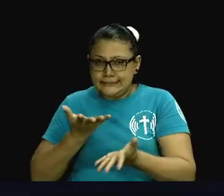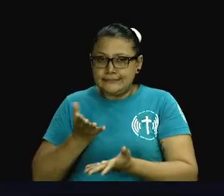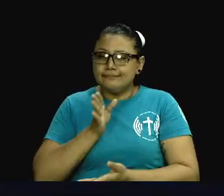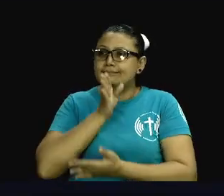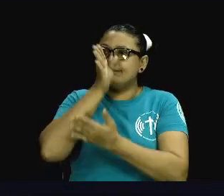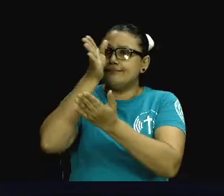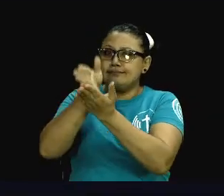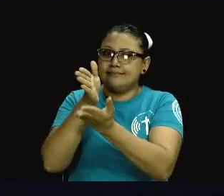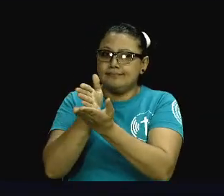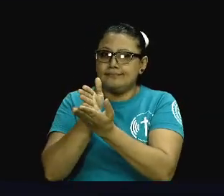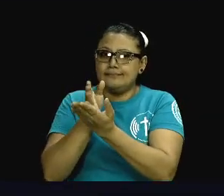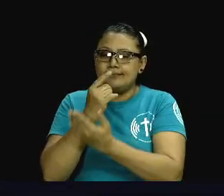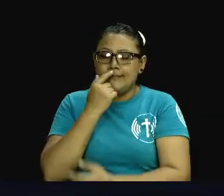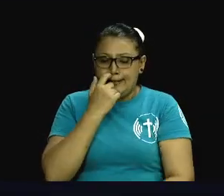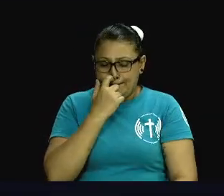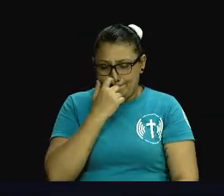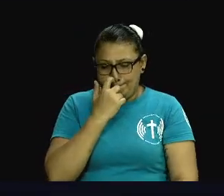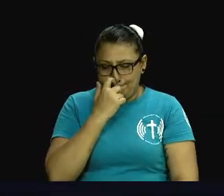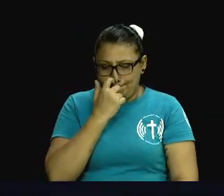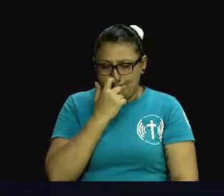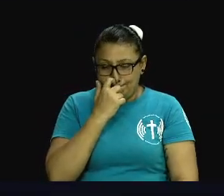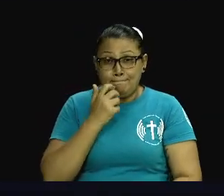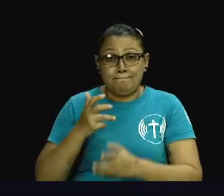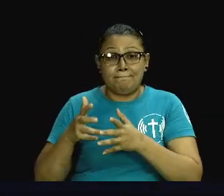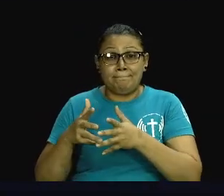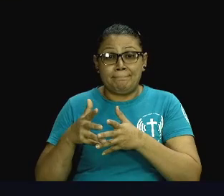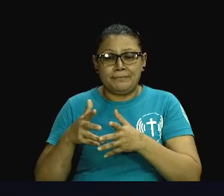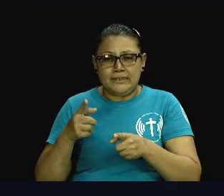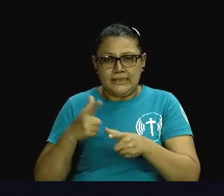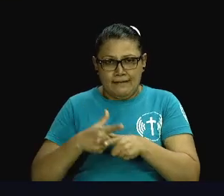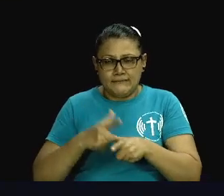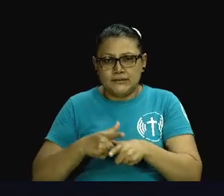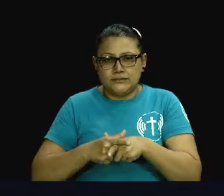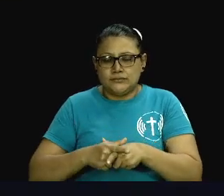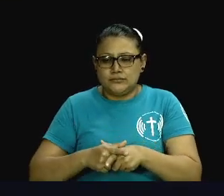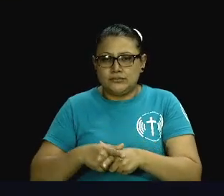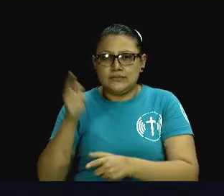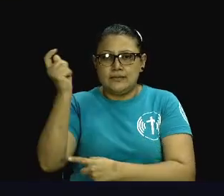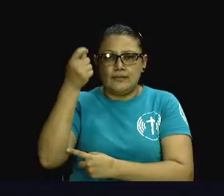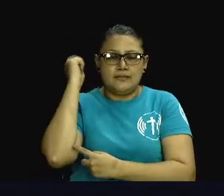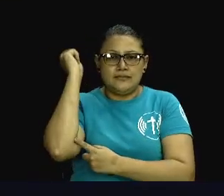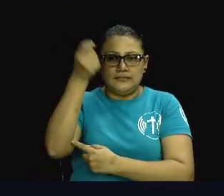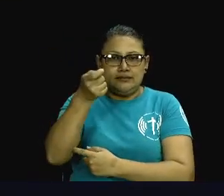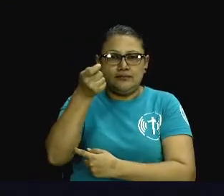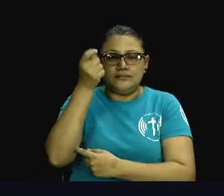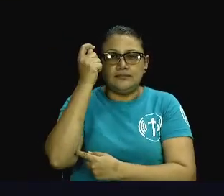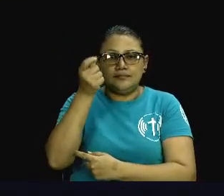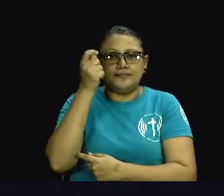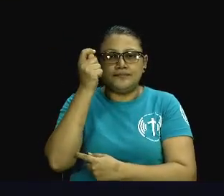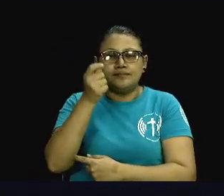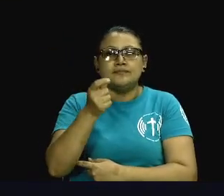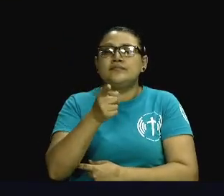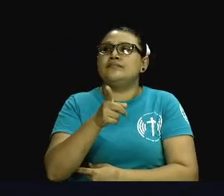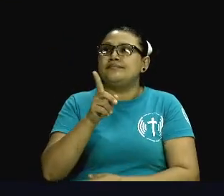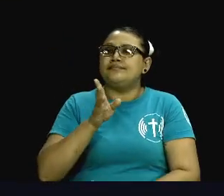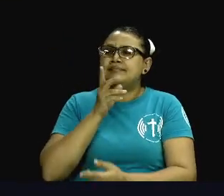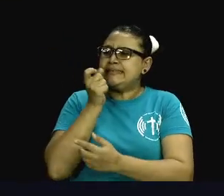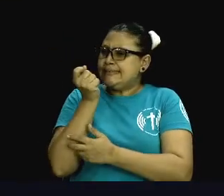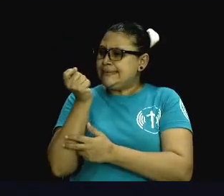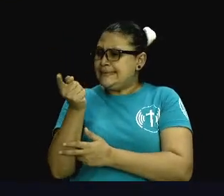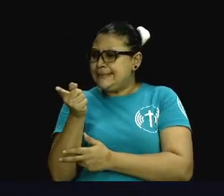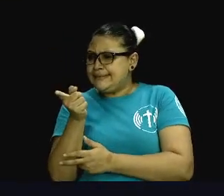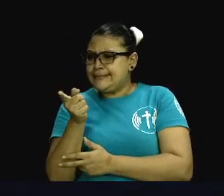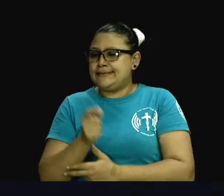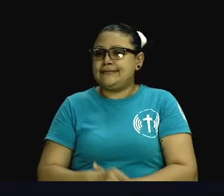ver como cuando nuestro tabernáculo de la libertad está cabal en un cerrito y cuando uno está en el patio uno logra ver el mar ahora